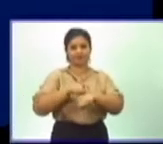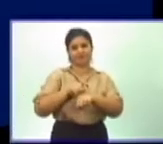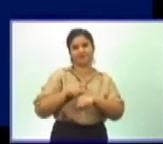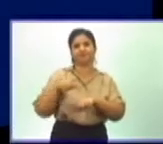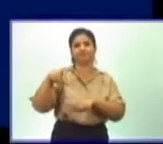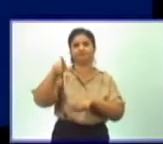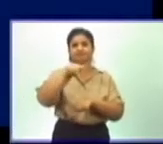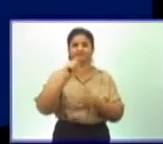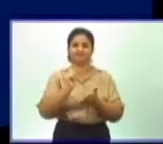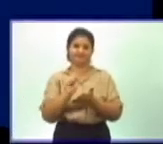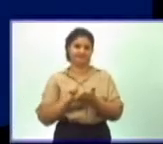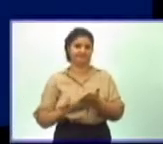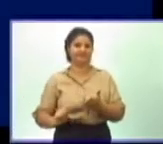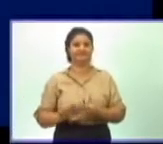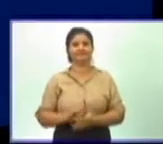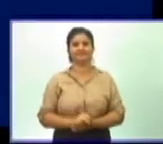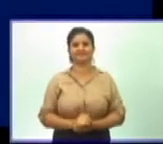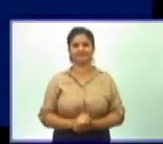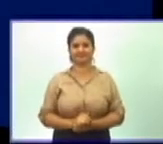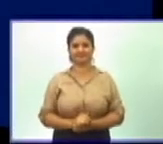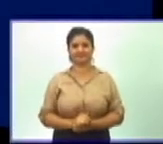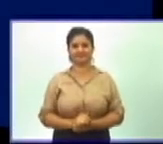evalúen sus respuestas.